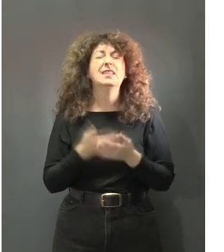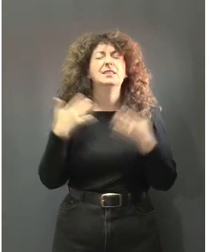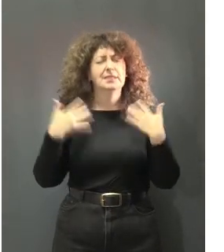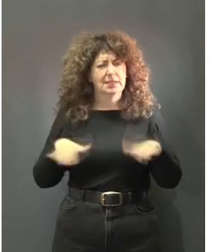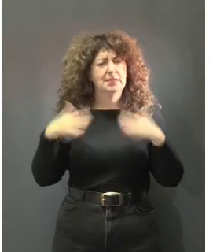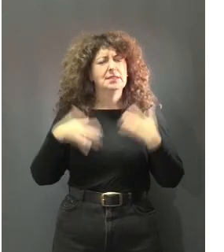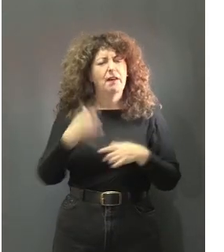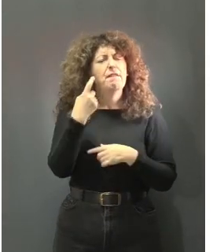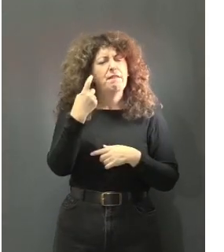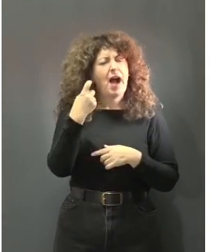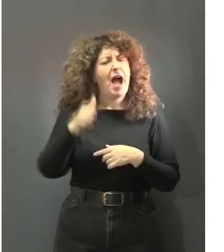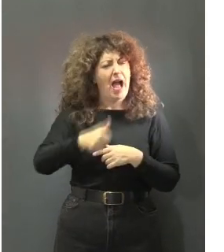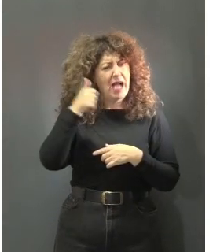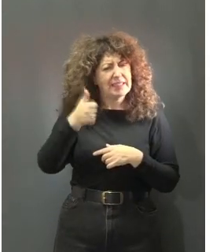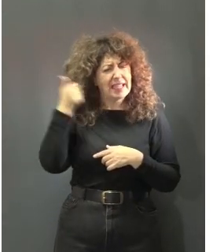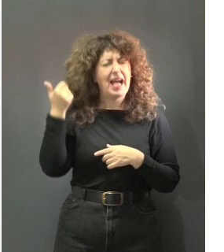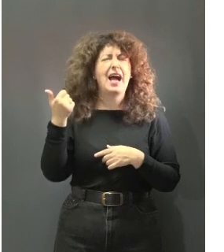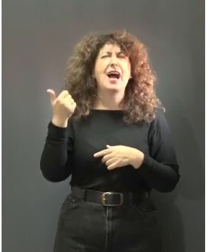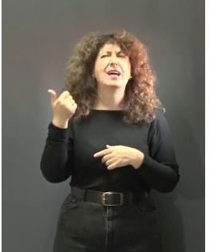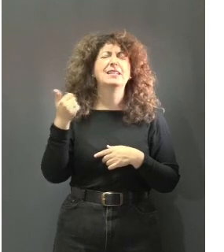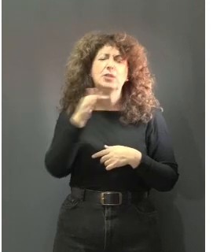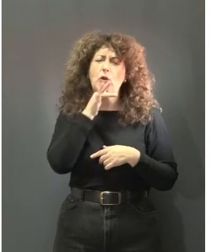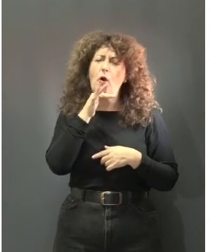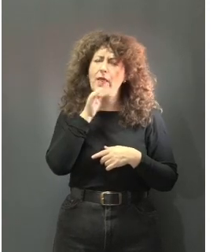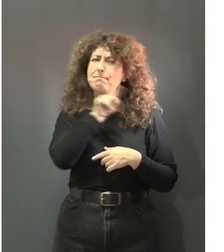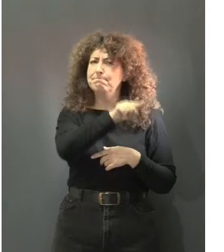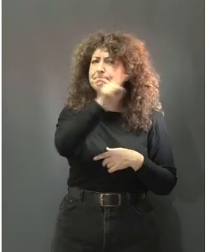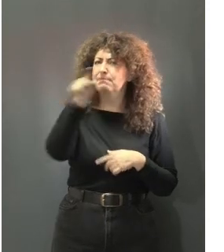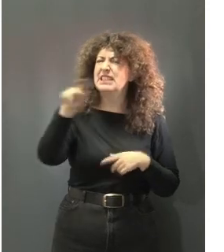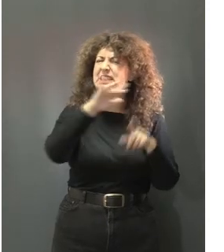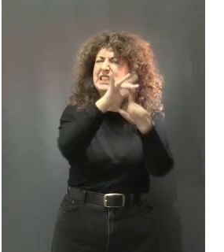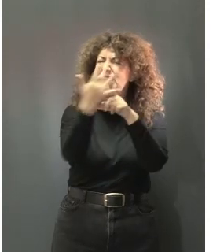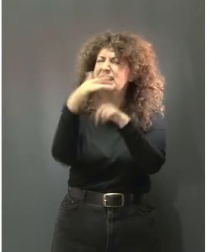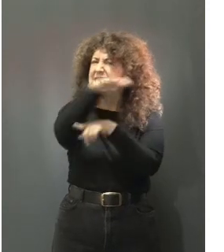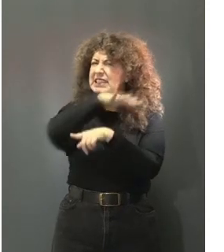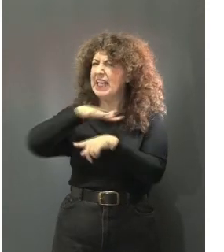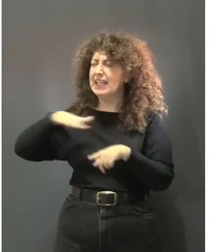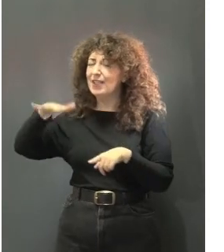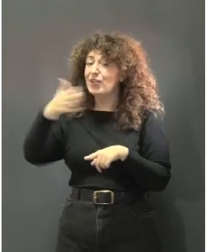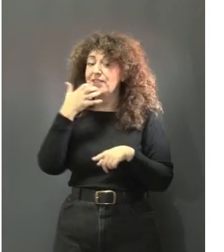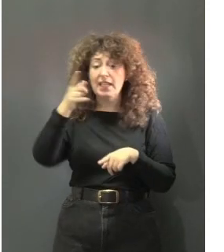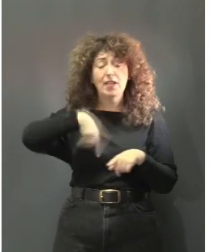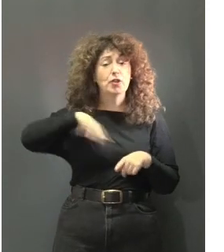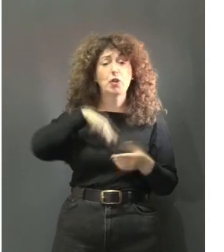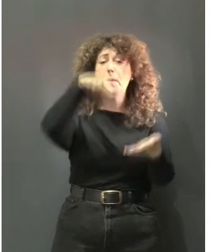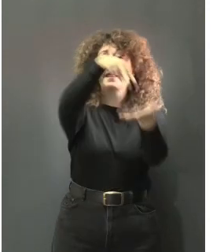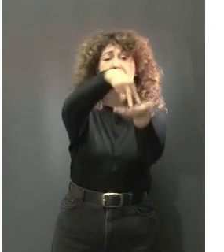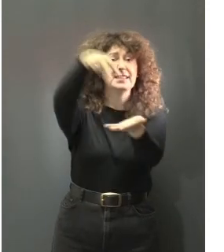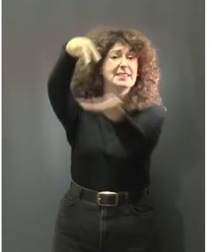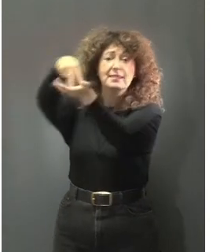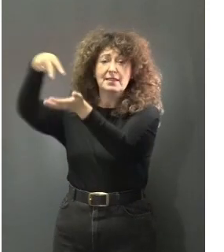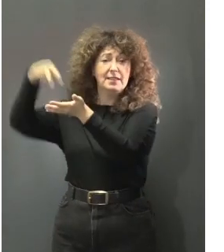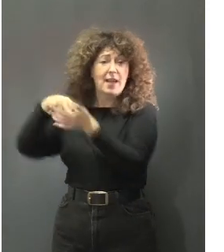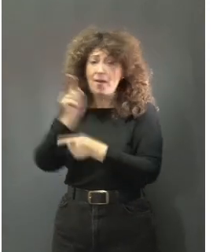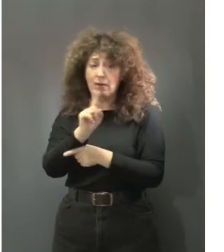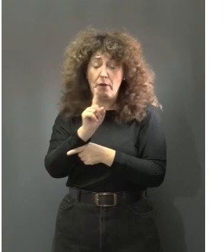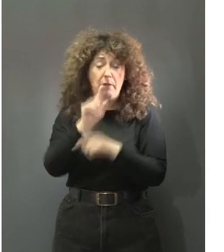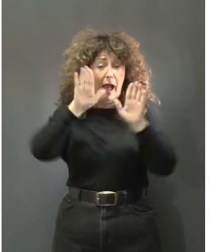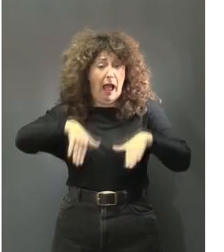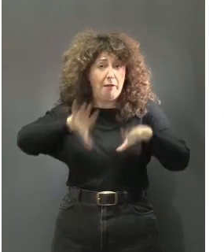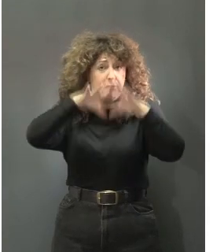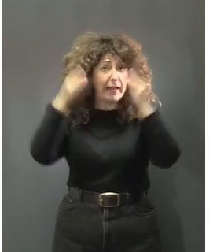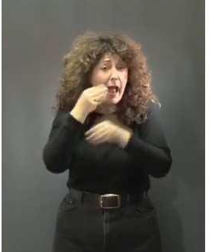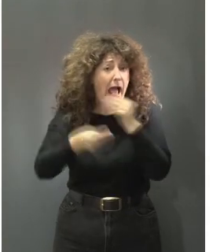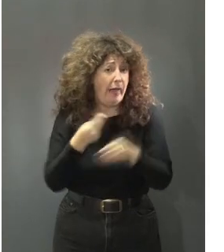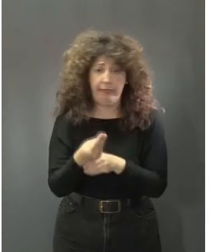faltan, como que hay sitios que si no estamos presentes no vamos a poder hacerlo. Esto lo